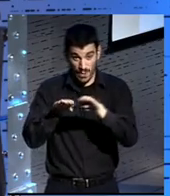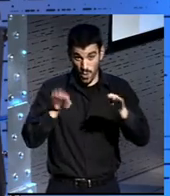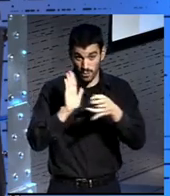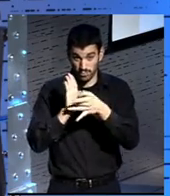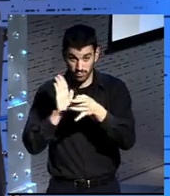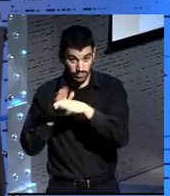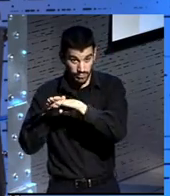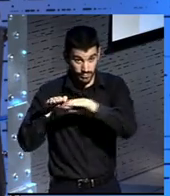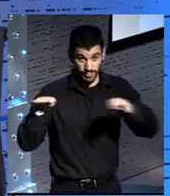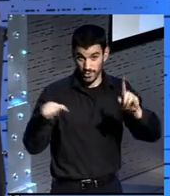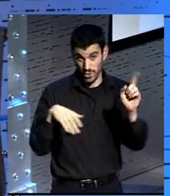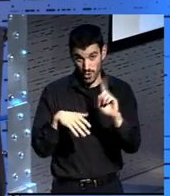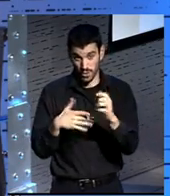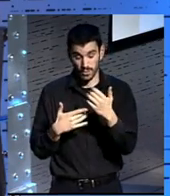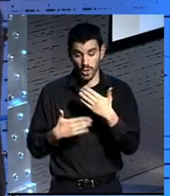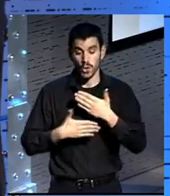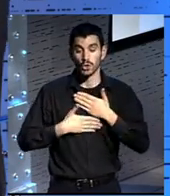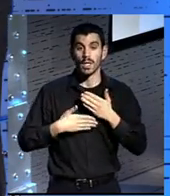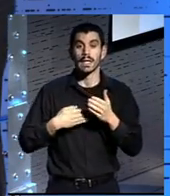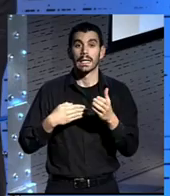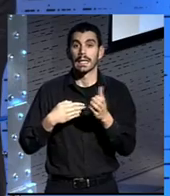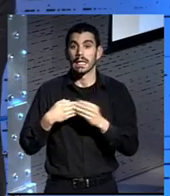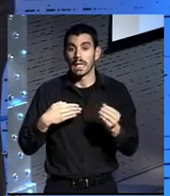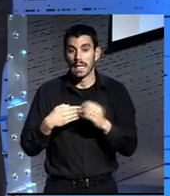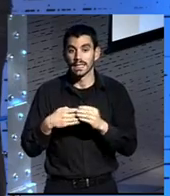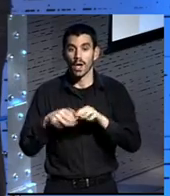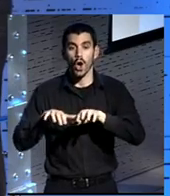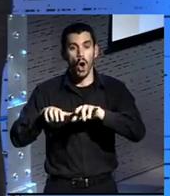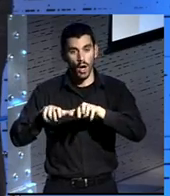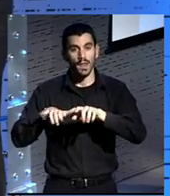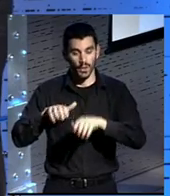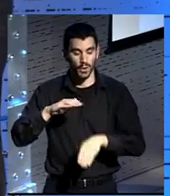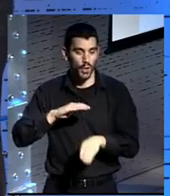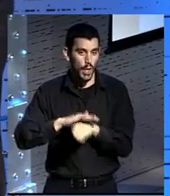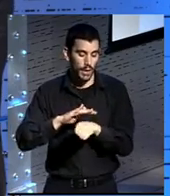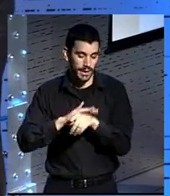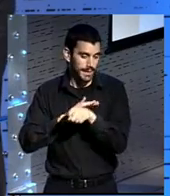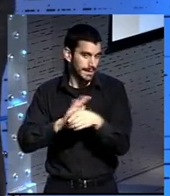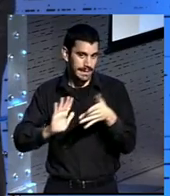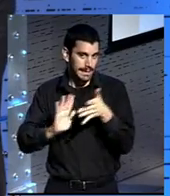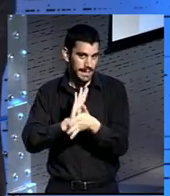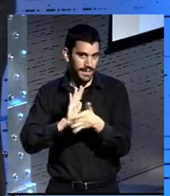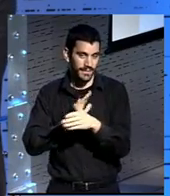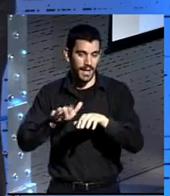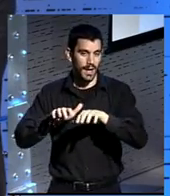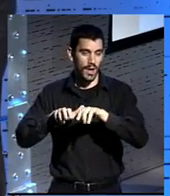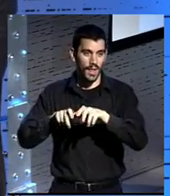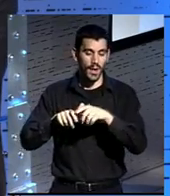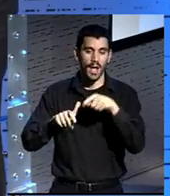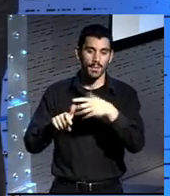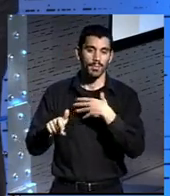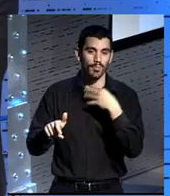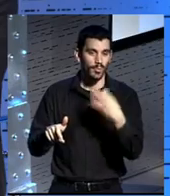que para nuestros clientes empresa el PC sigue siendo el terminal en el que